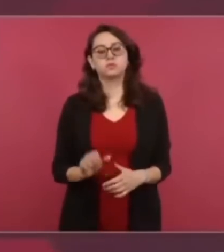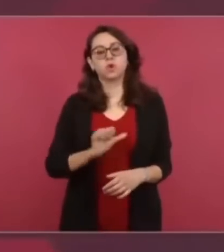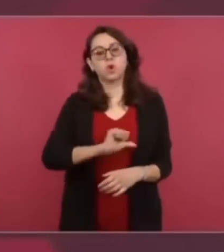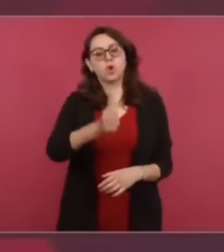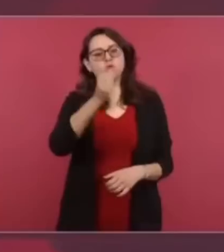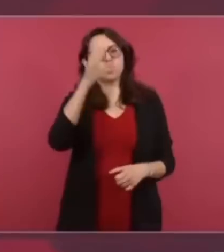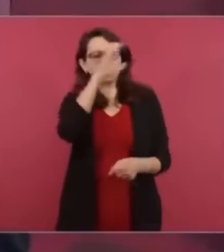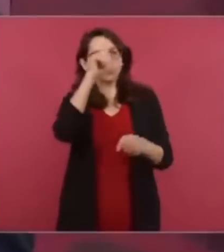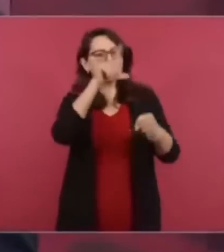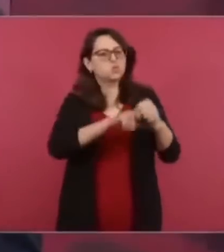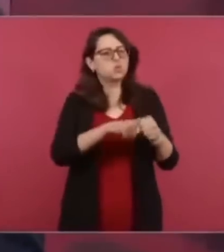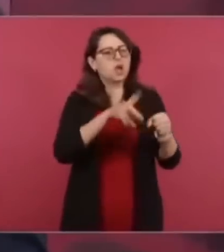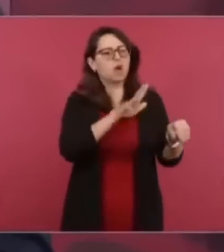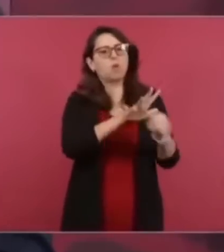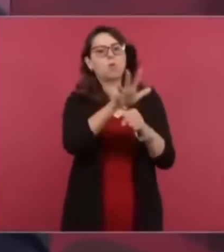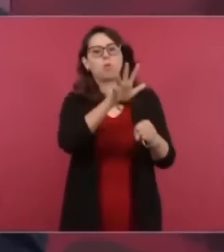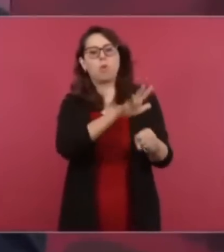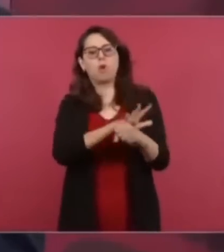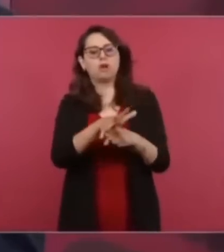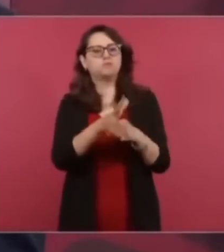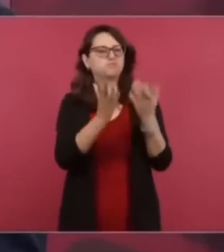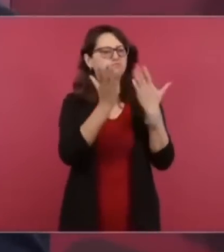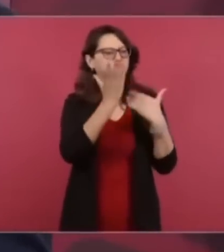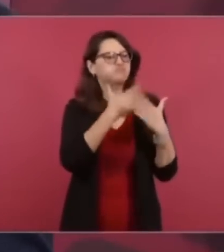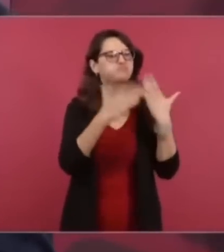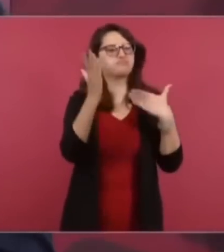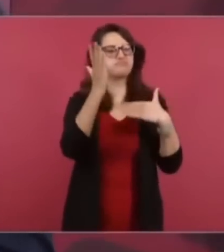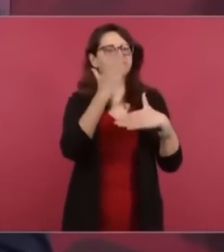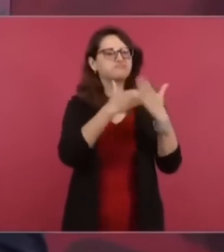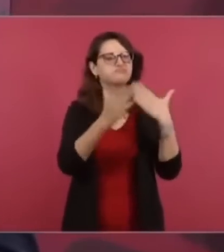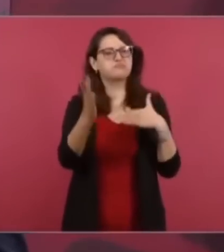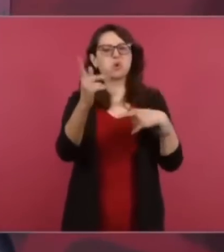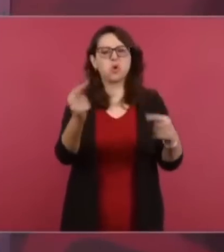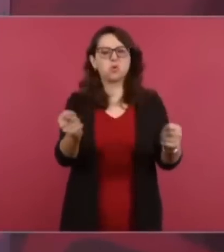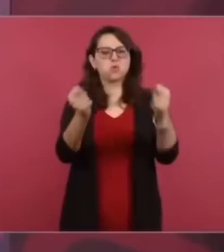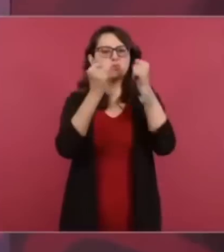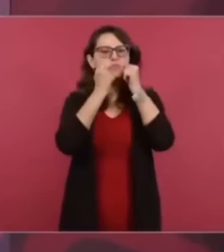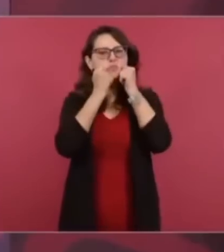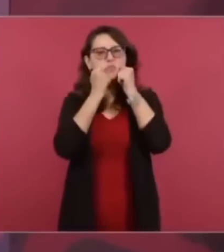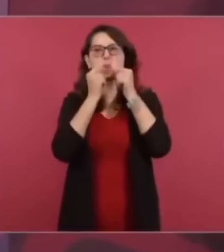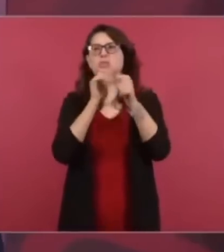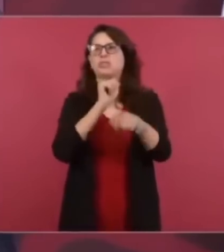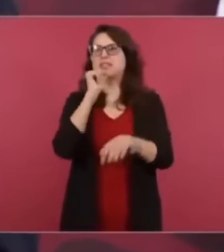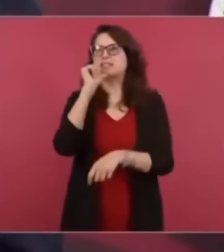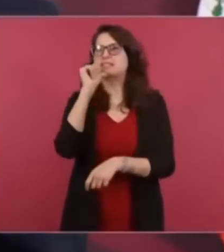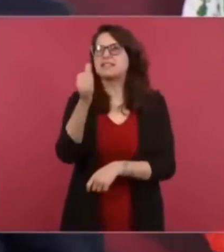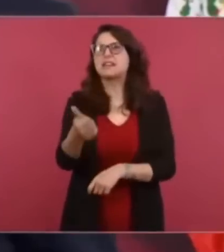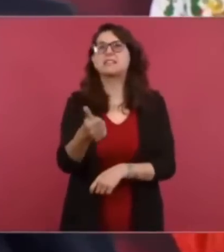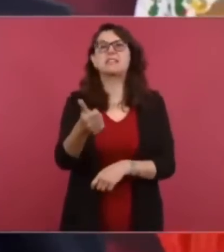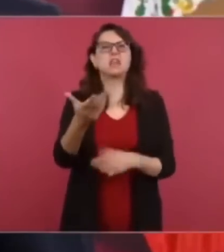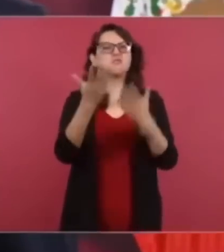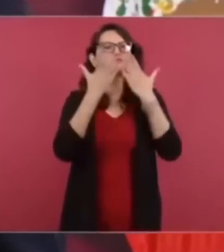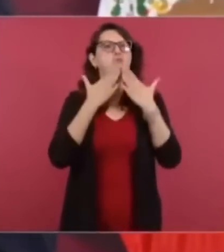sin escrúpulos morales de ninguna índole. Y quítate tú porque quiero yo,